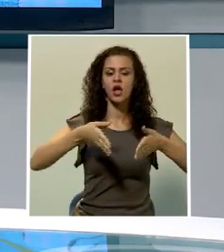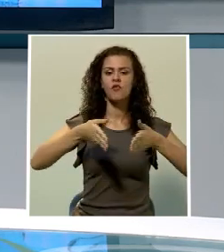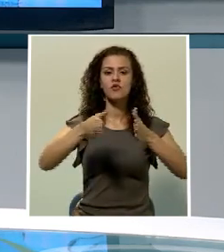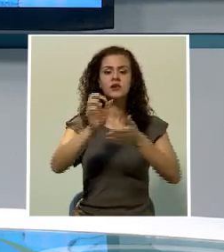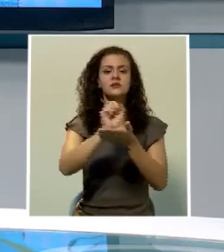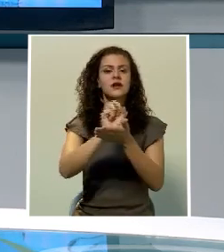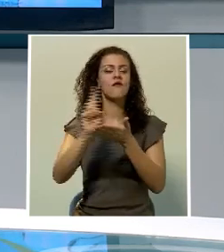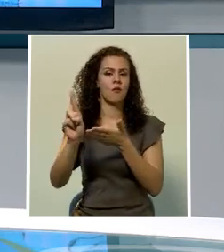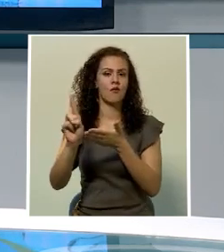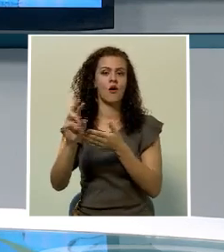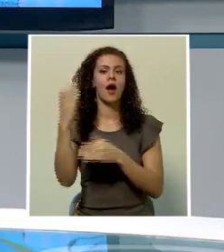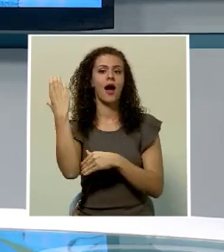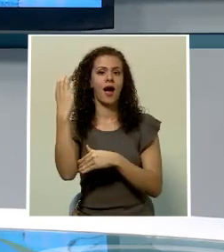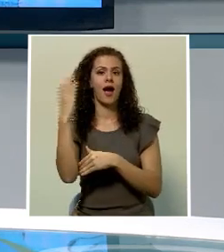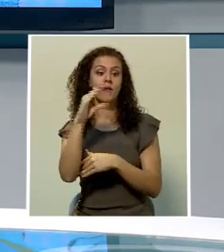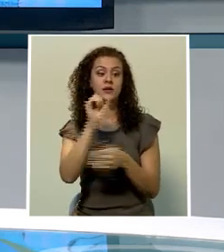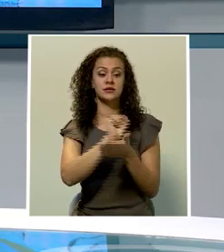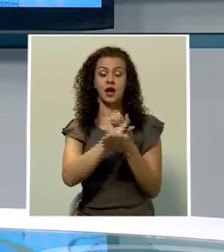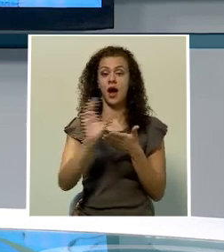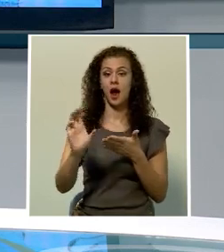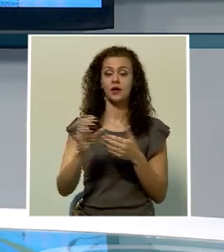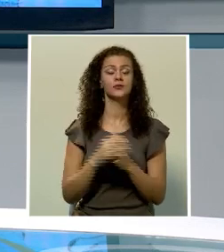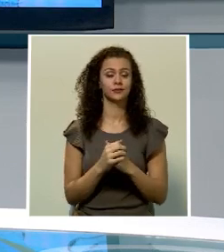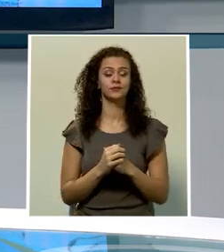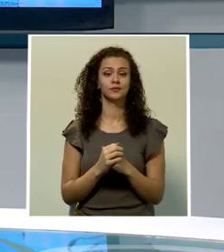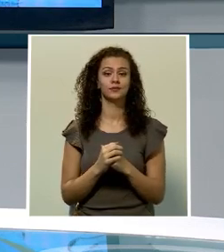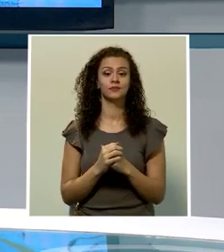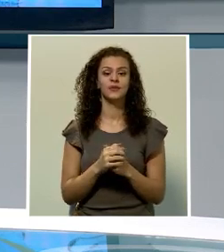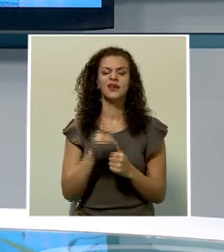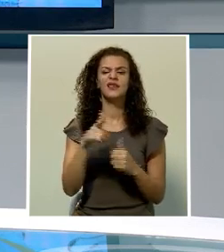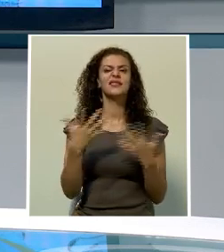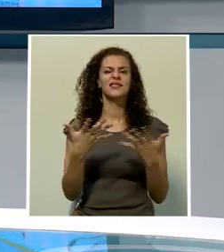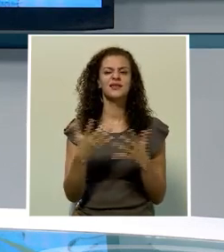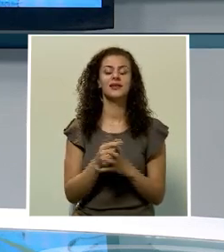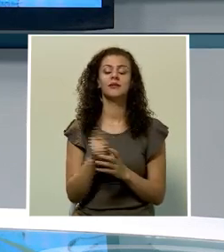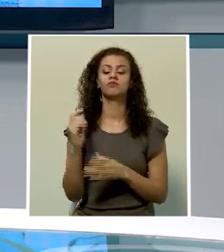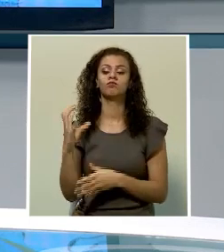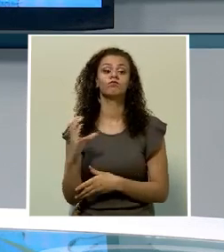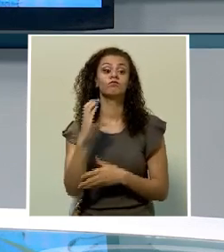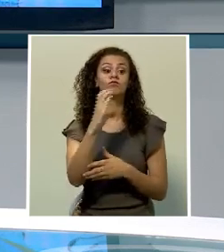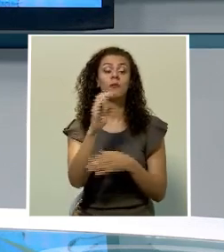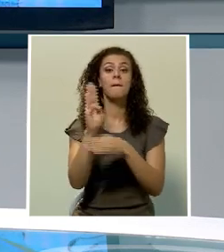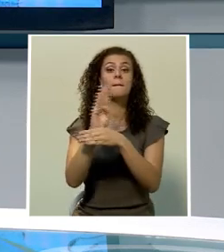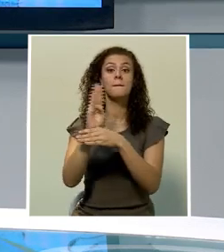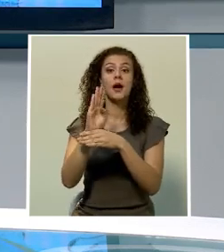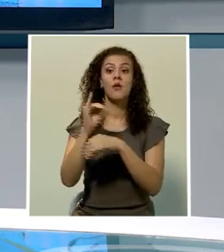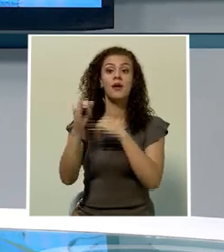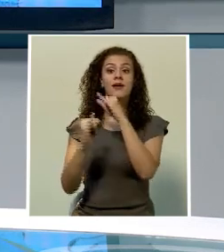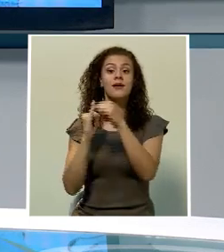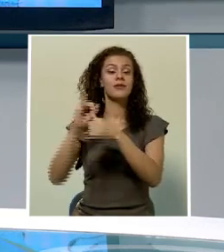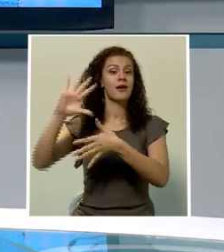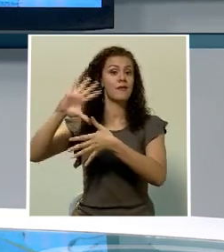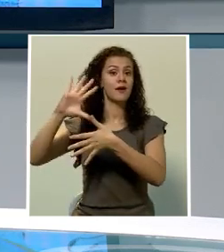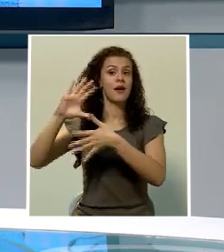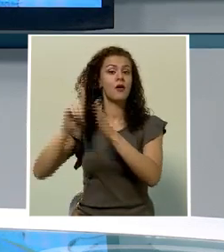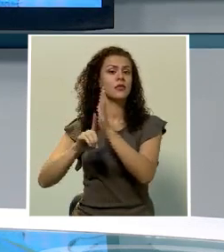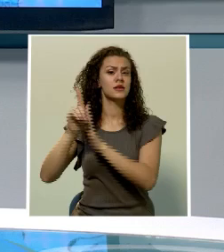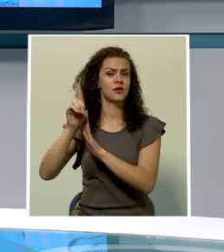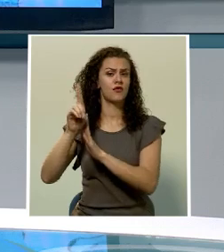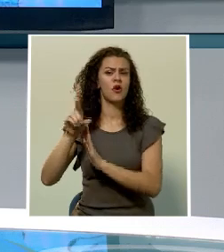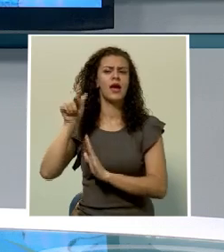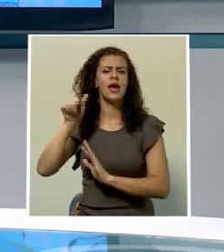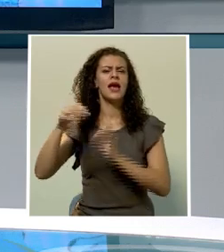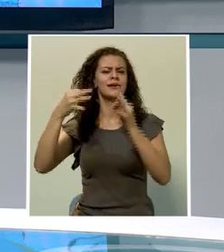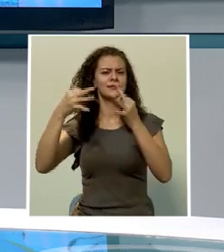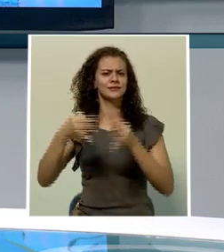rutas de San Ramón, Cartago y San Carlos. Se trata de un crédito con el Banco Interamericano de Desarrollo